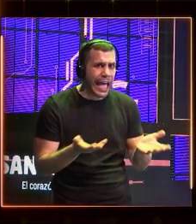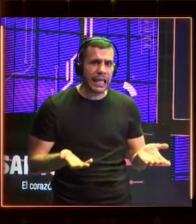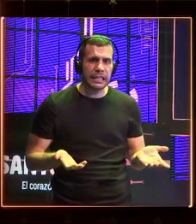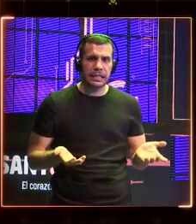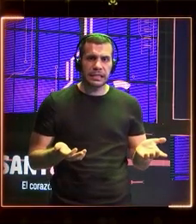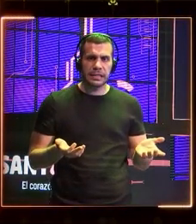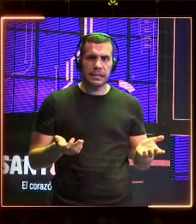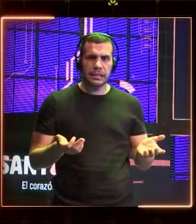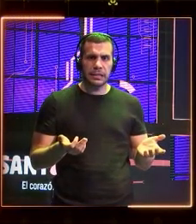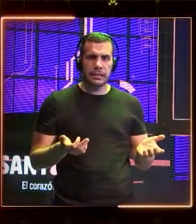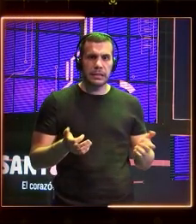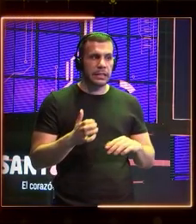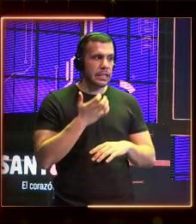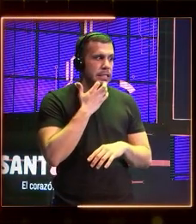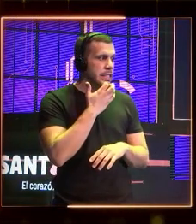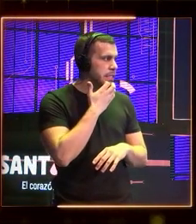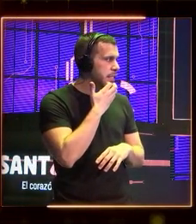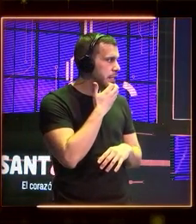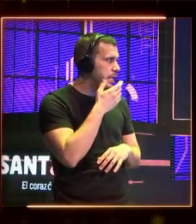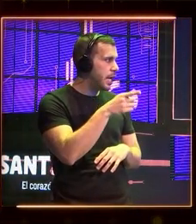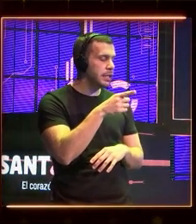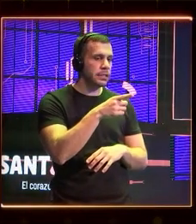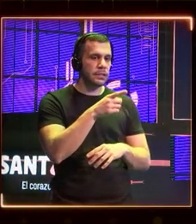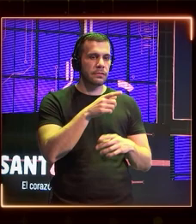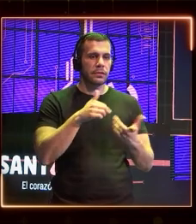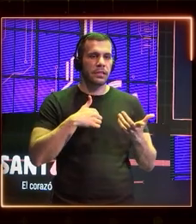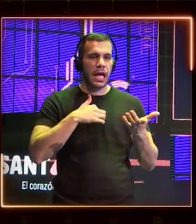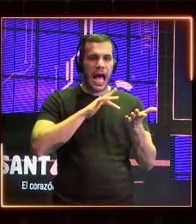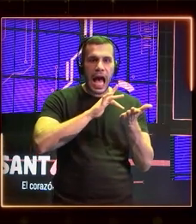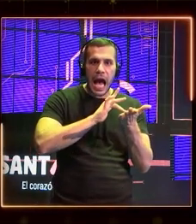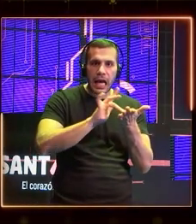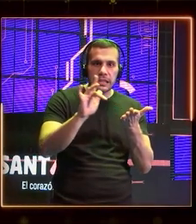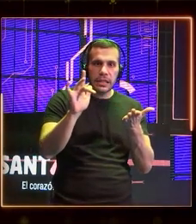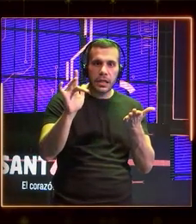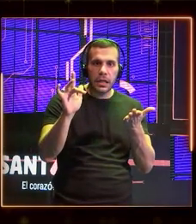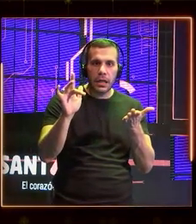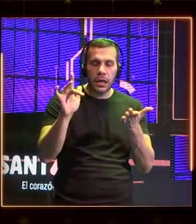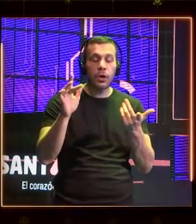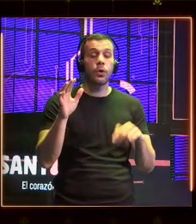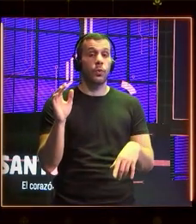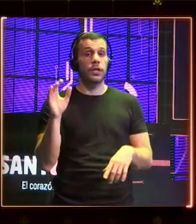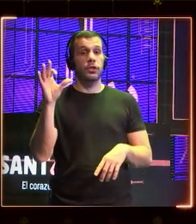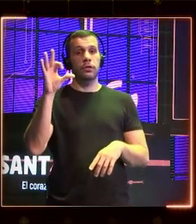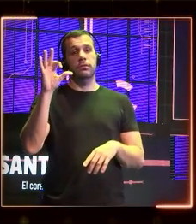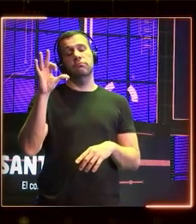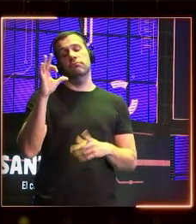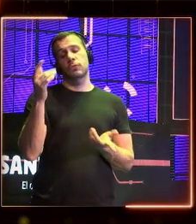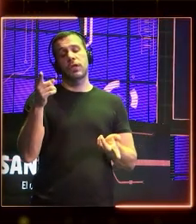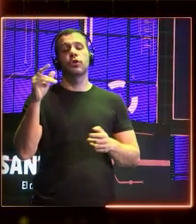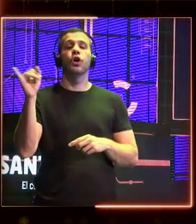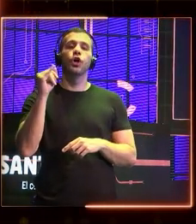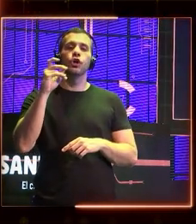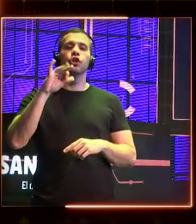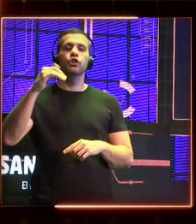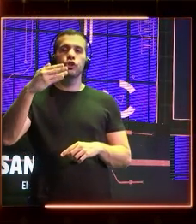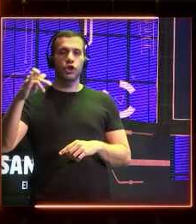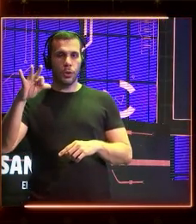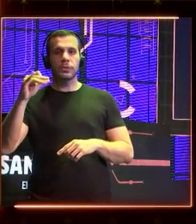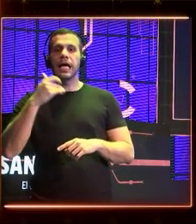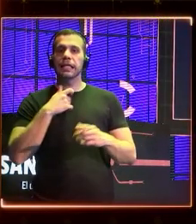esto pero si haces así en la presentación original del Iphone cuando Jobs hace el efecto así para ampliar la imagen